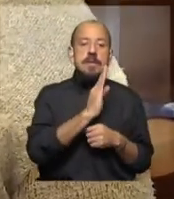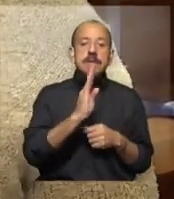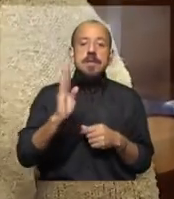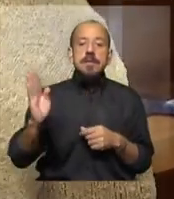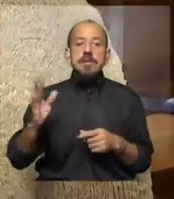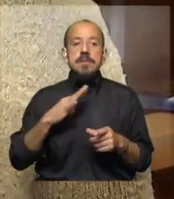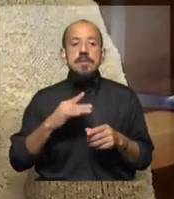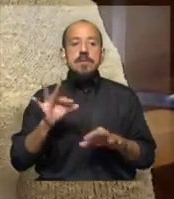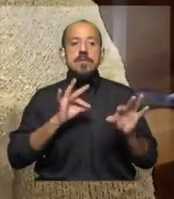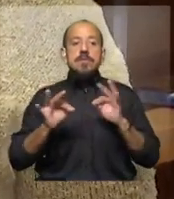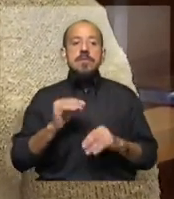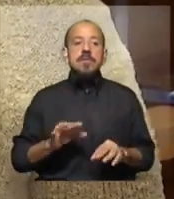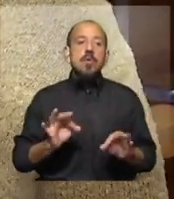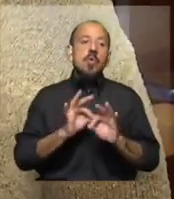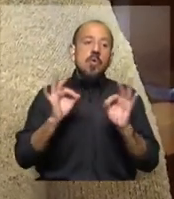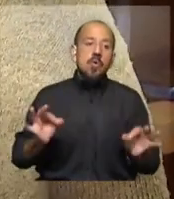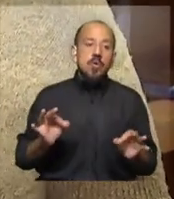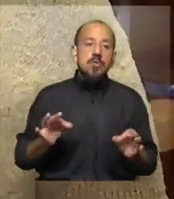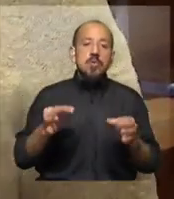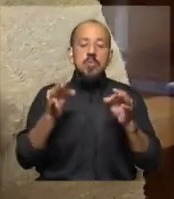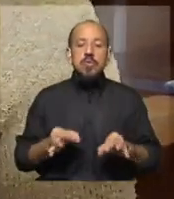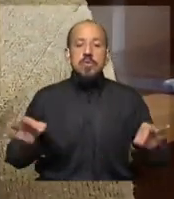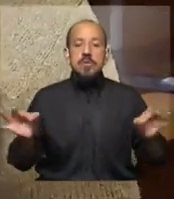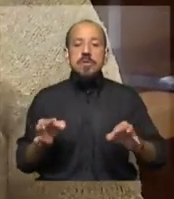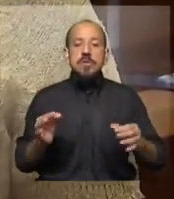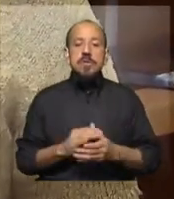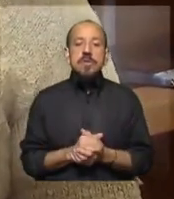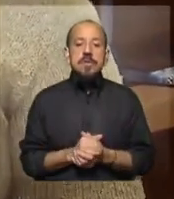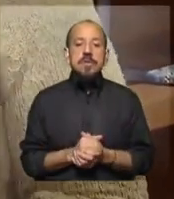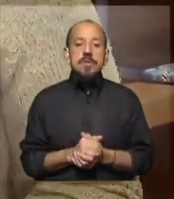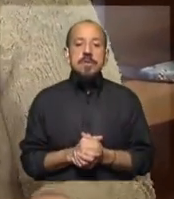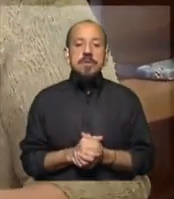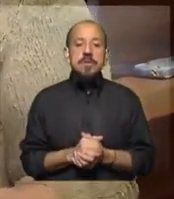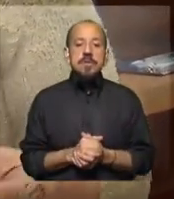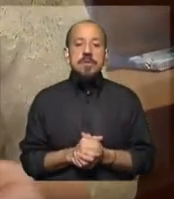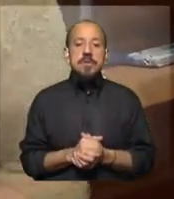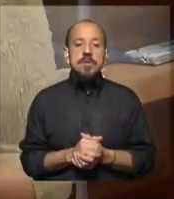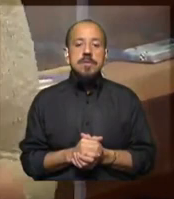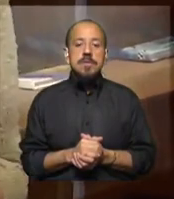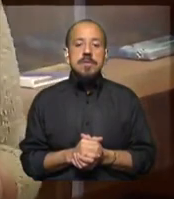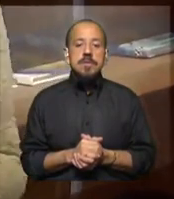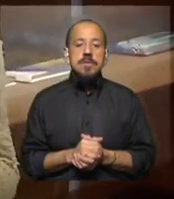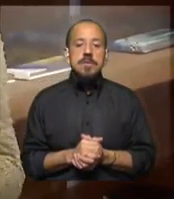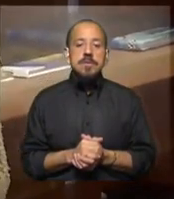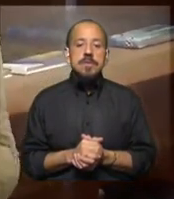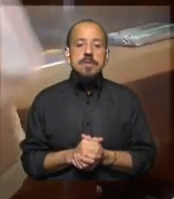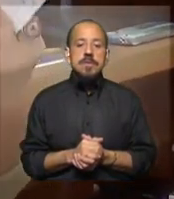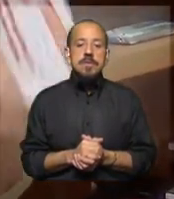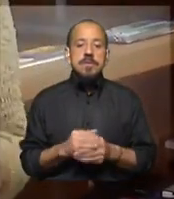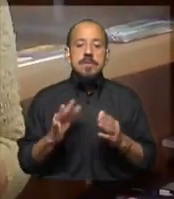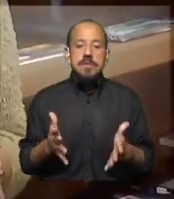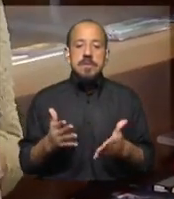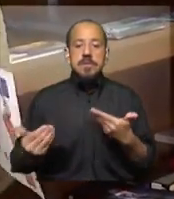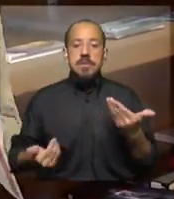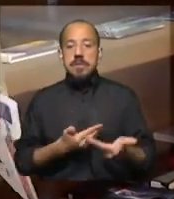hay un cierre o un comienzo musical Si la estructura básicamente es el